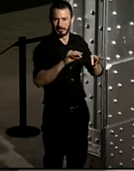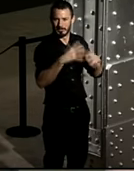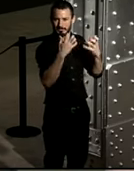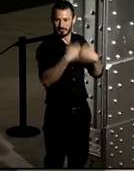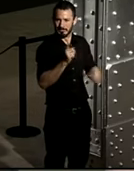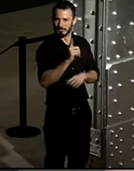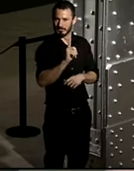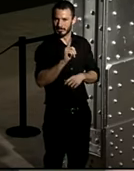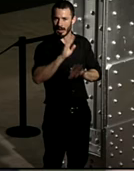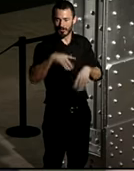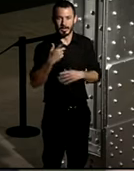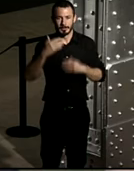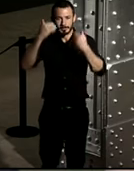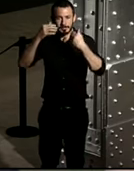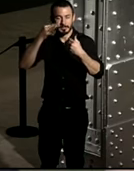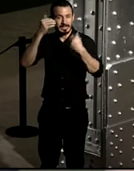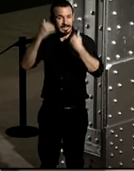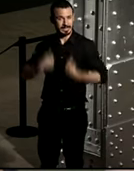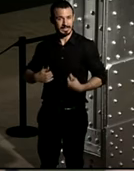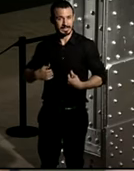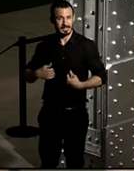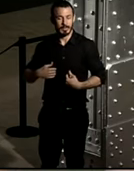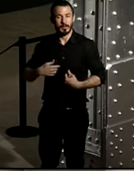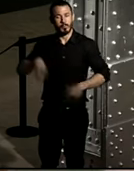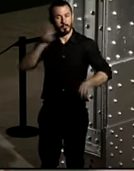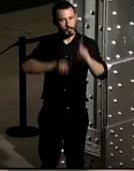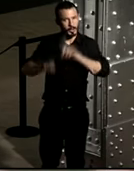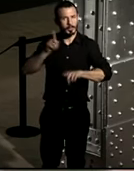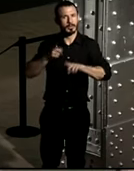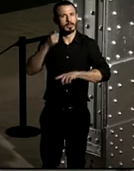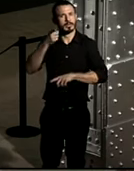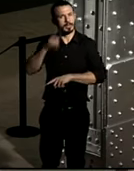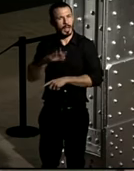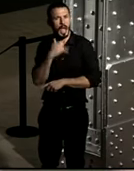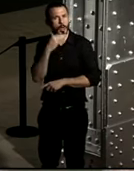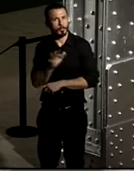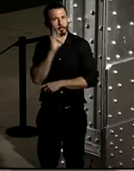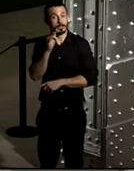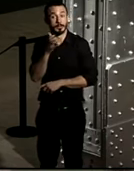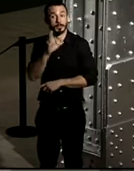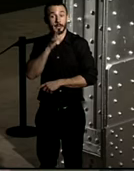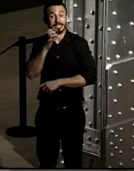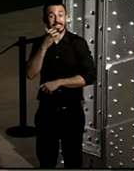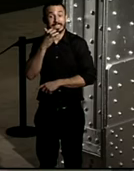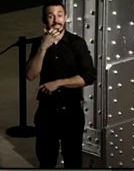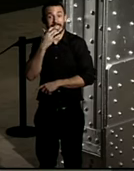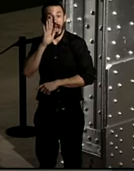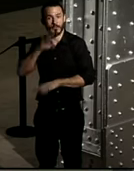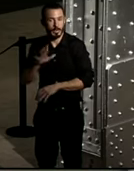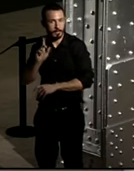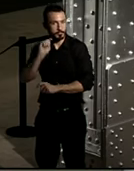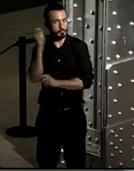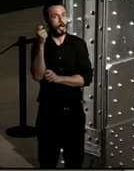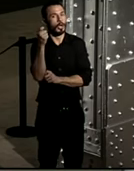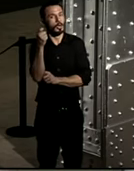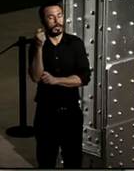físico fue un problema y una virtud luego, o sea que... Si lo consigues, ganas. Si lo consigues, sí, pero tarda muchísimo